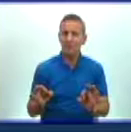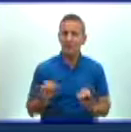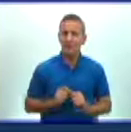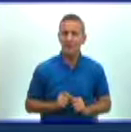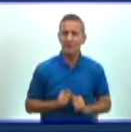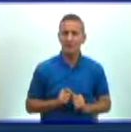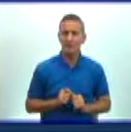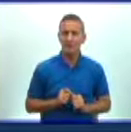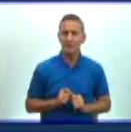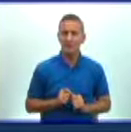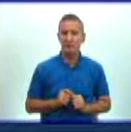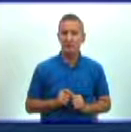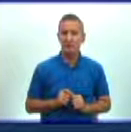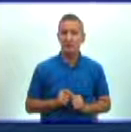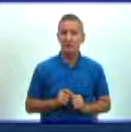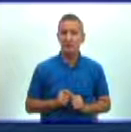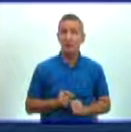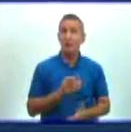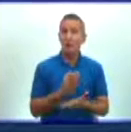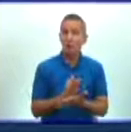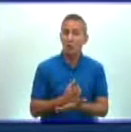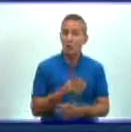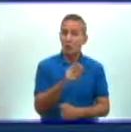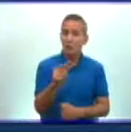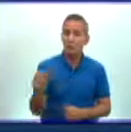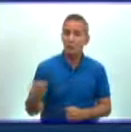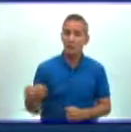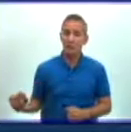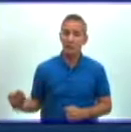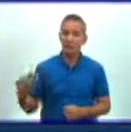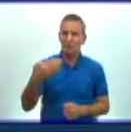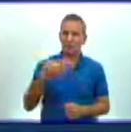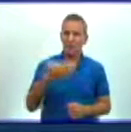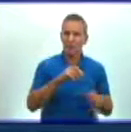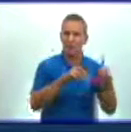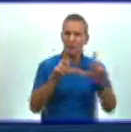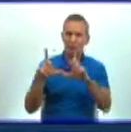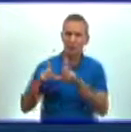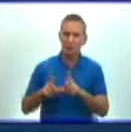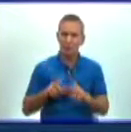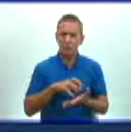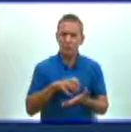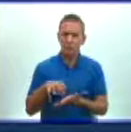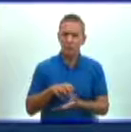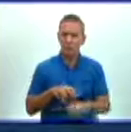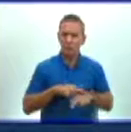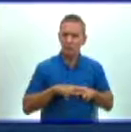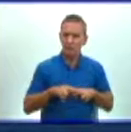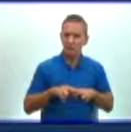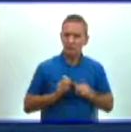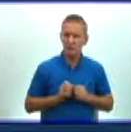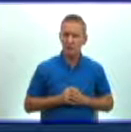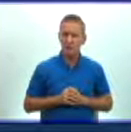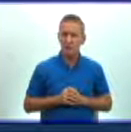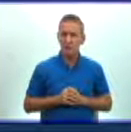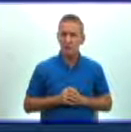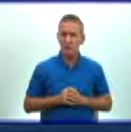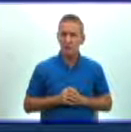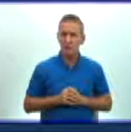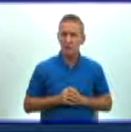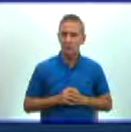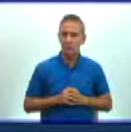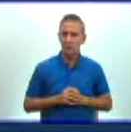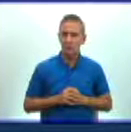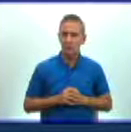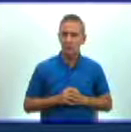sublime. Los estudiantes asisten a los museos y lugares históricos. Tiene que